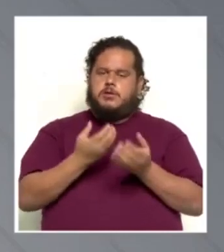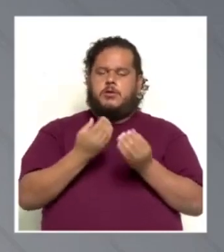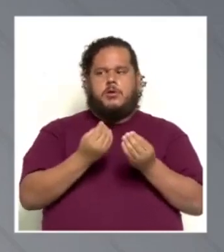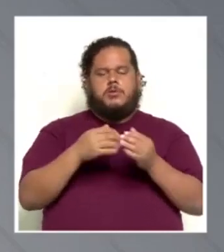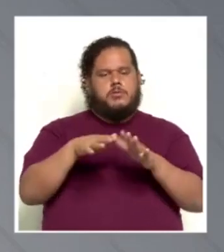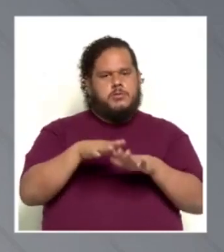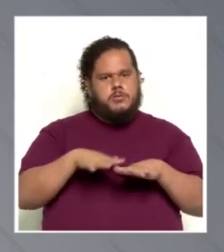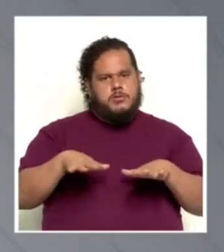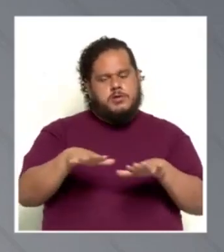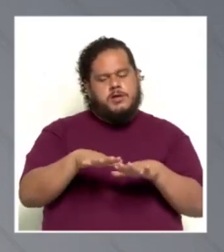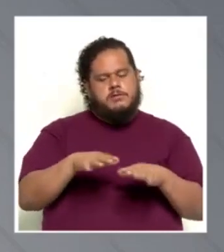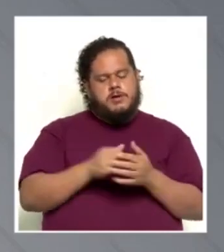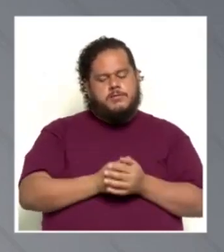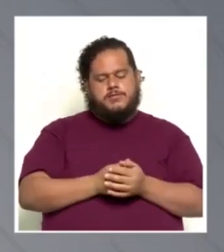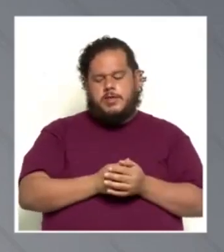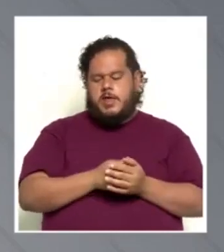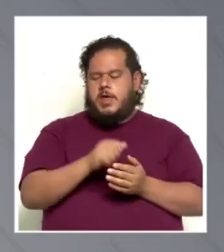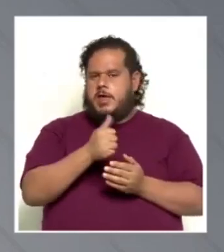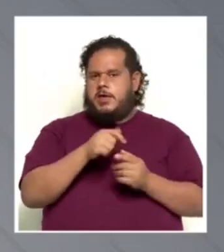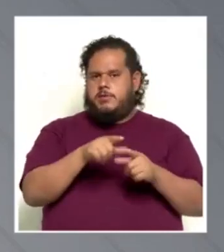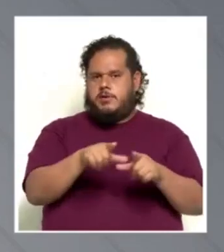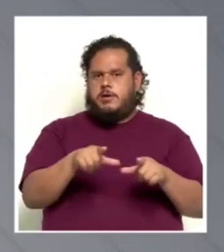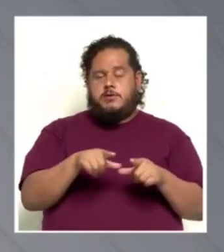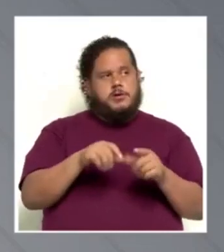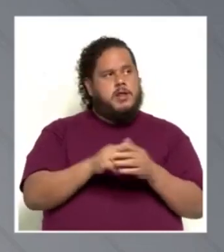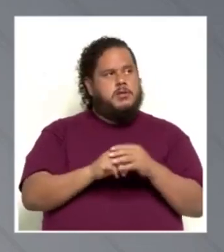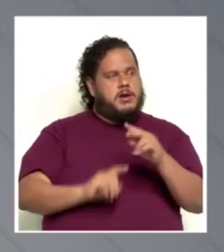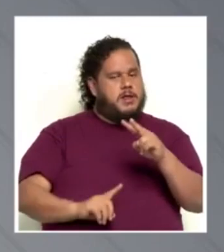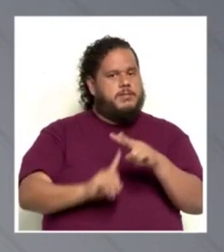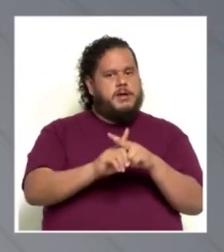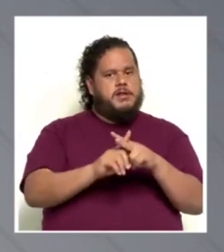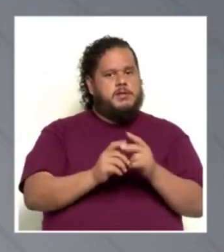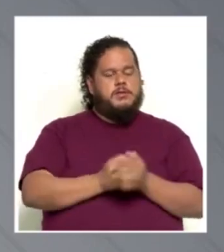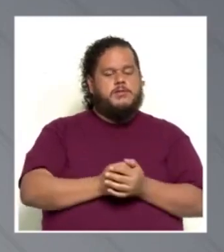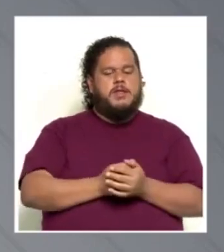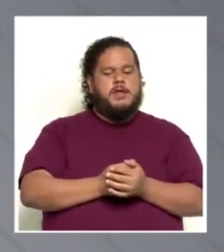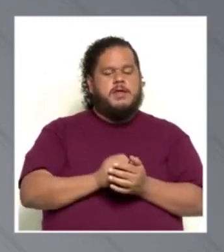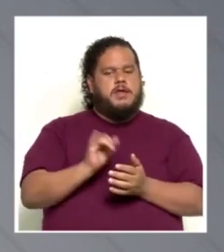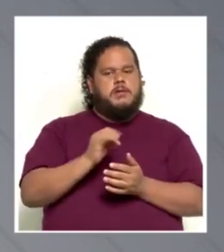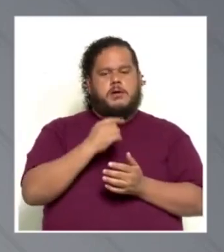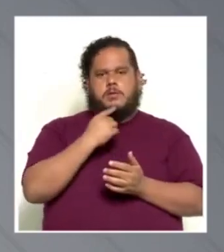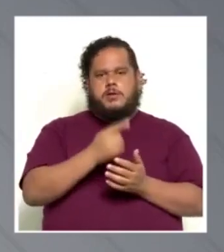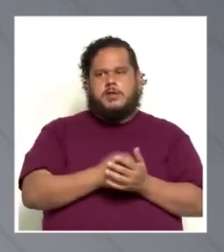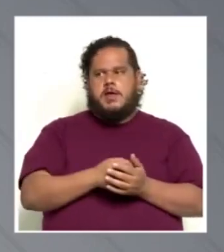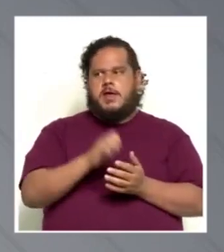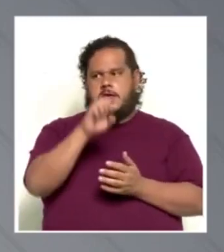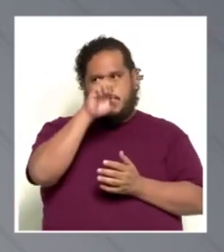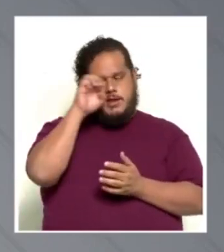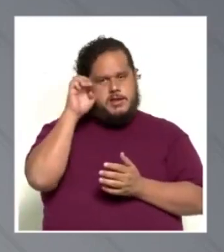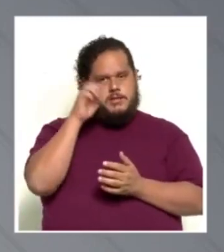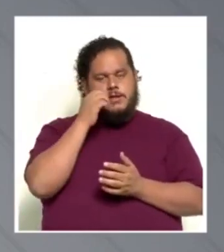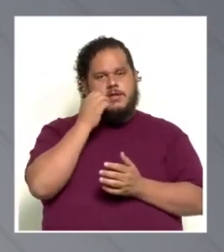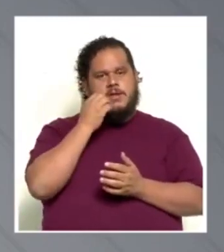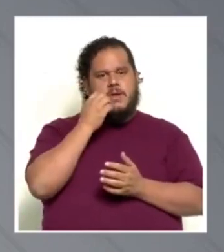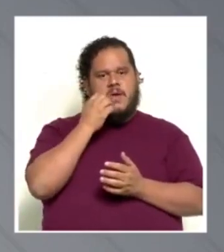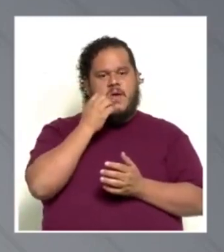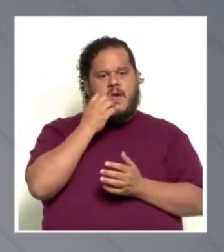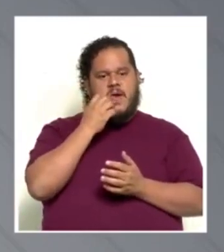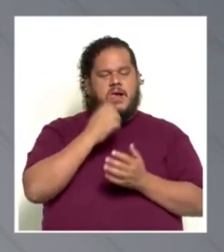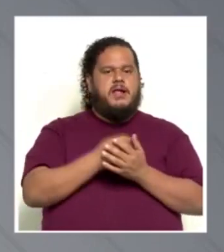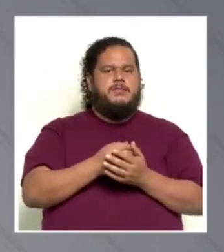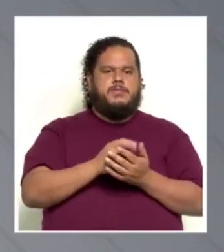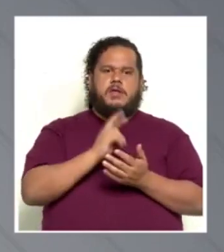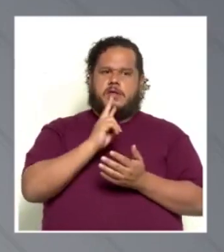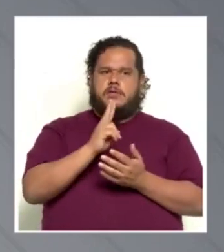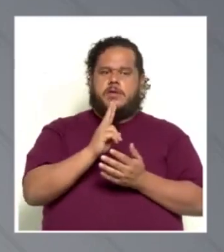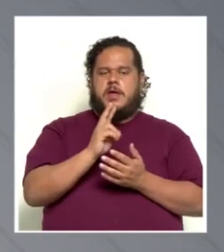terreno. Y por el otro lado, la aparición de, como decía, de Eliezer Feinsack, que si bien es